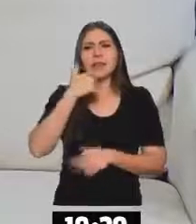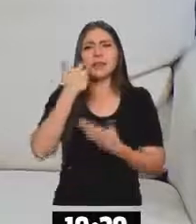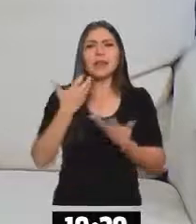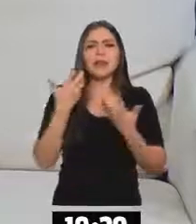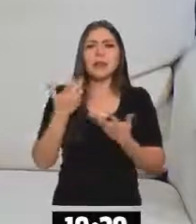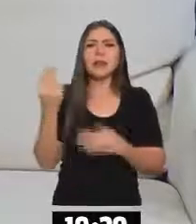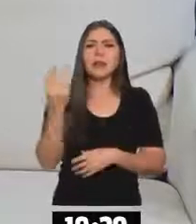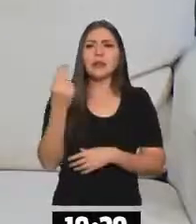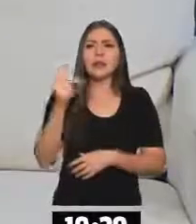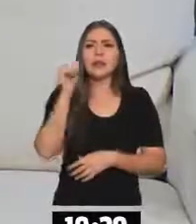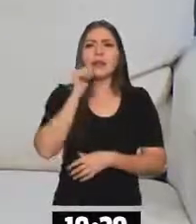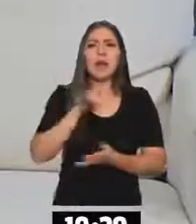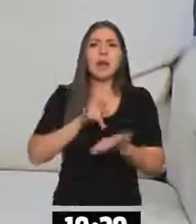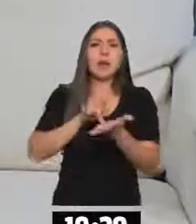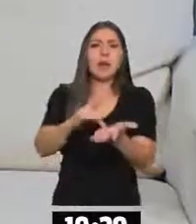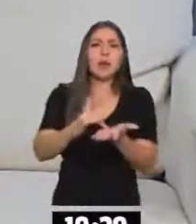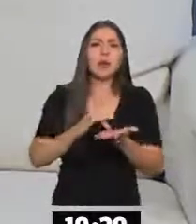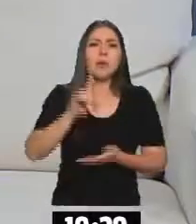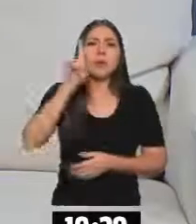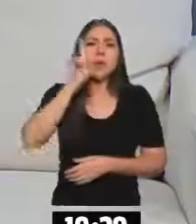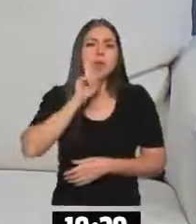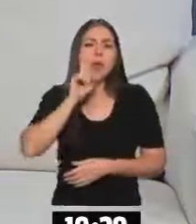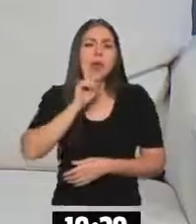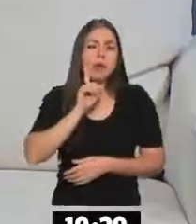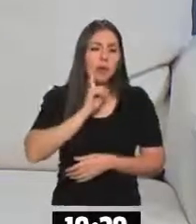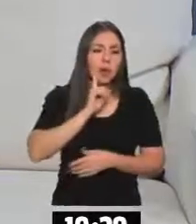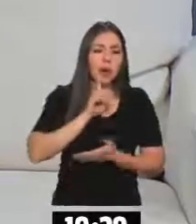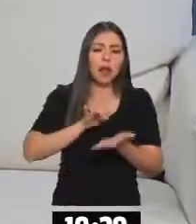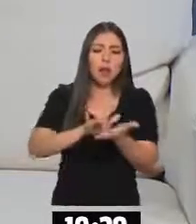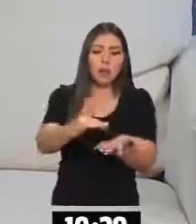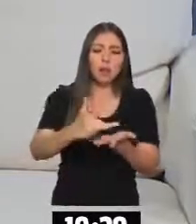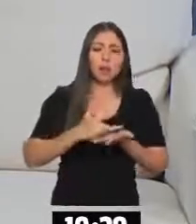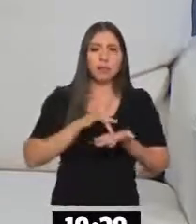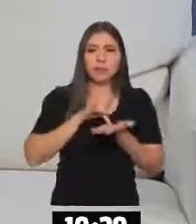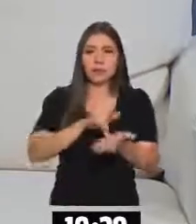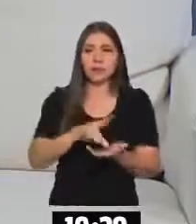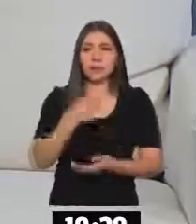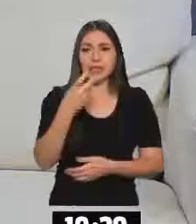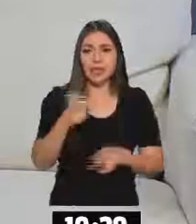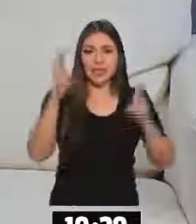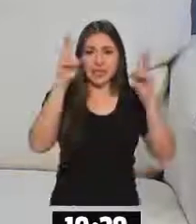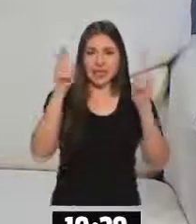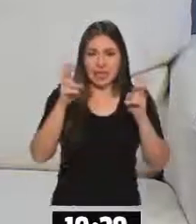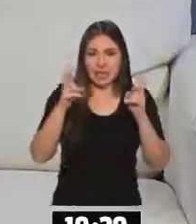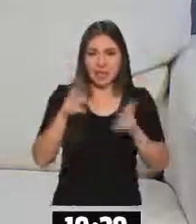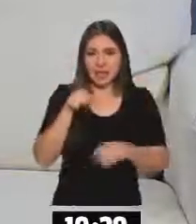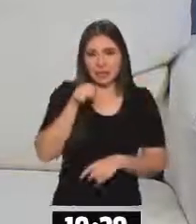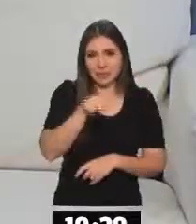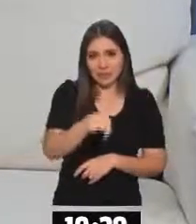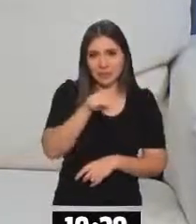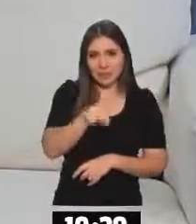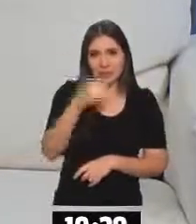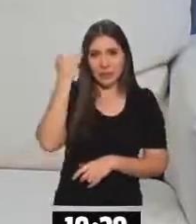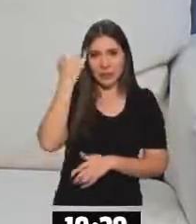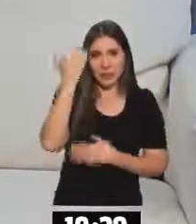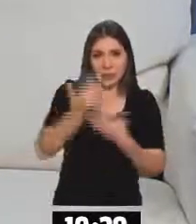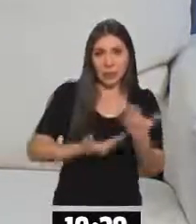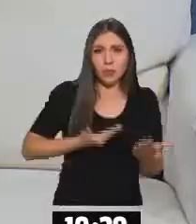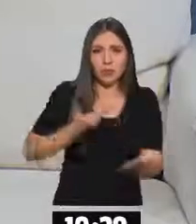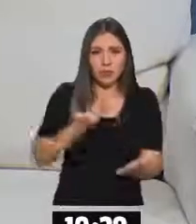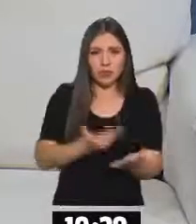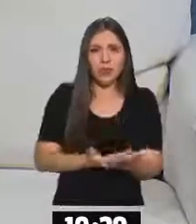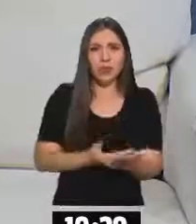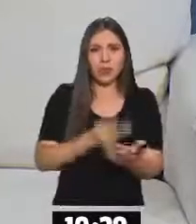que nos veamos de mujer a mujer. Y el tema de Mujeres Inquebrantables pues va un poco más allá, va con la idea